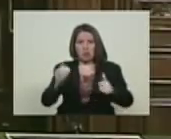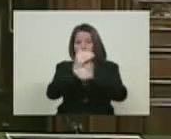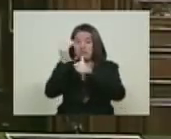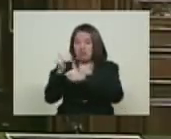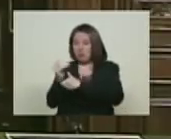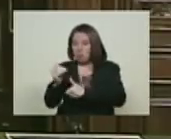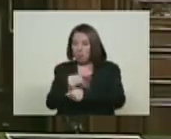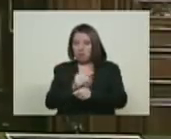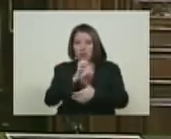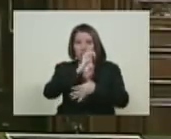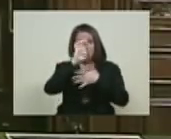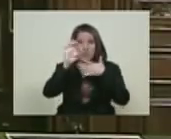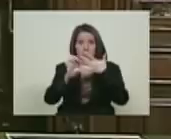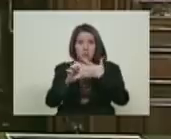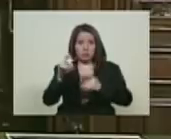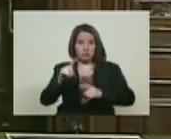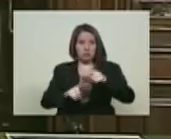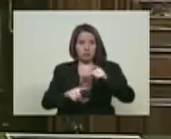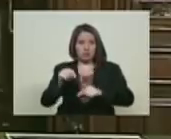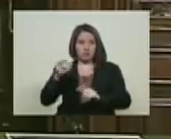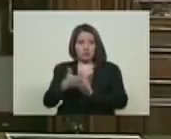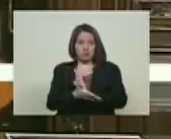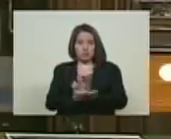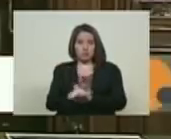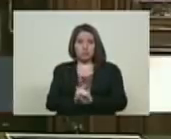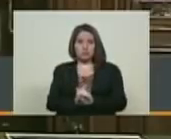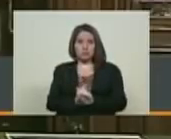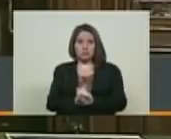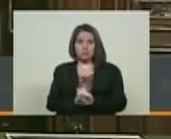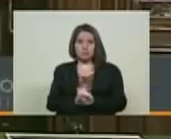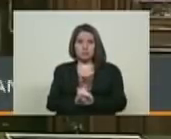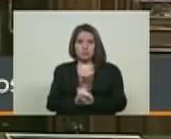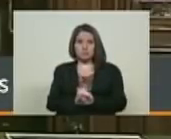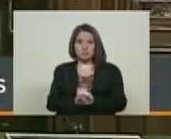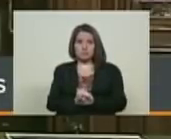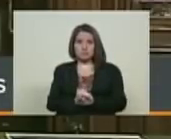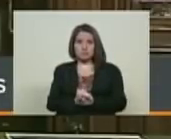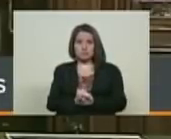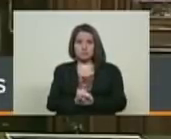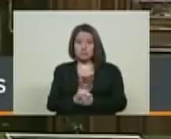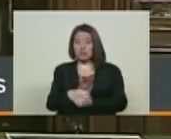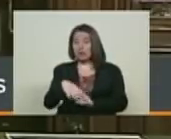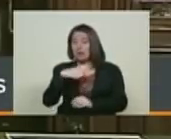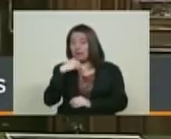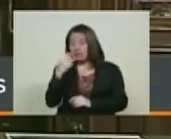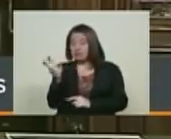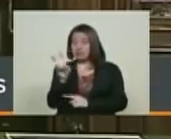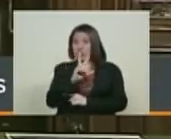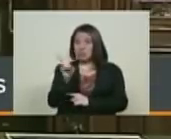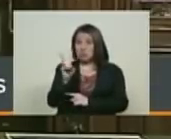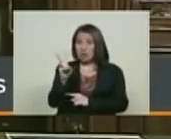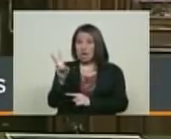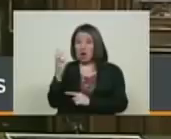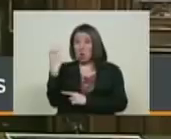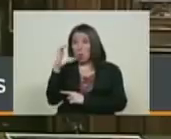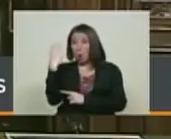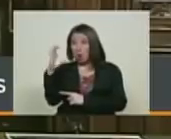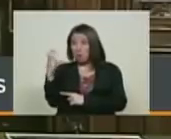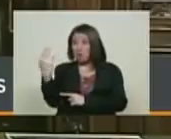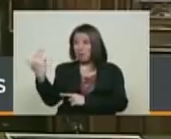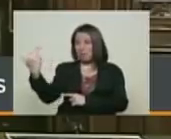elementos que indican que lo iban a extraer de Venezuela a Colombia para